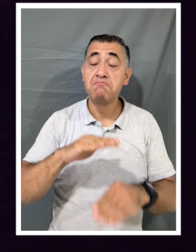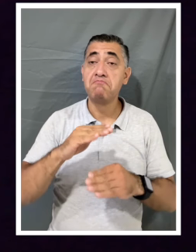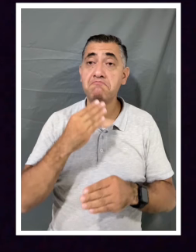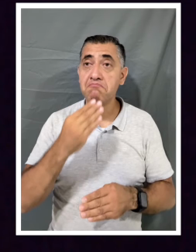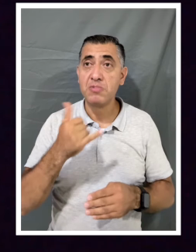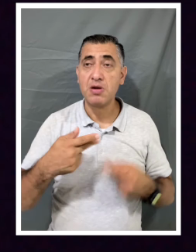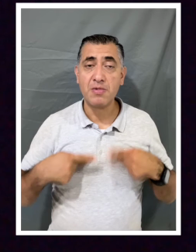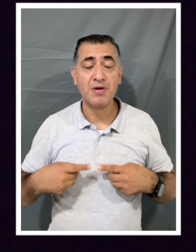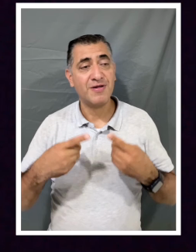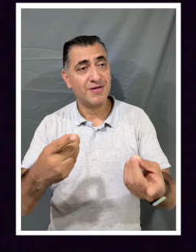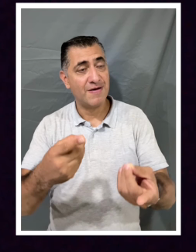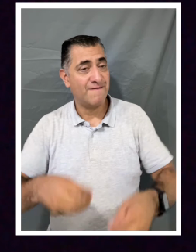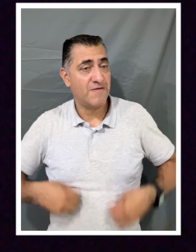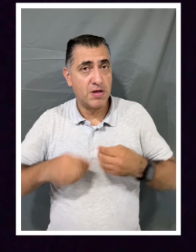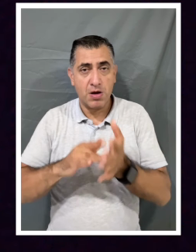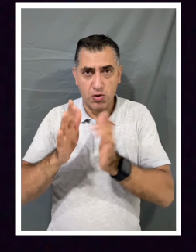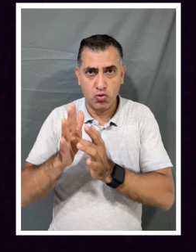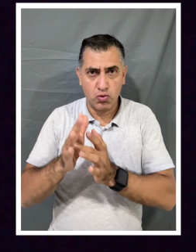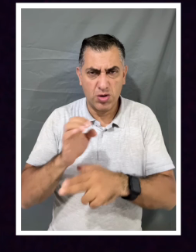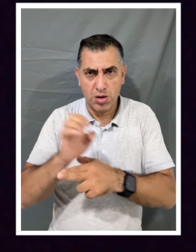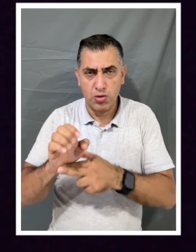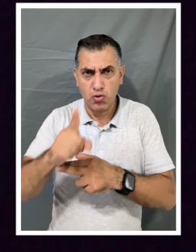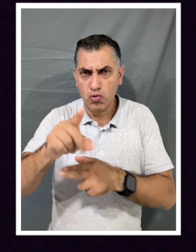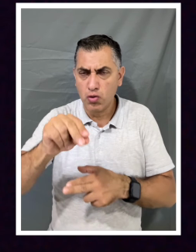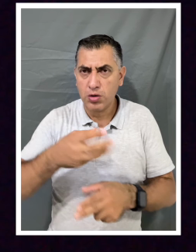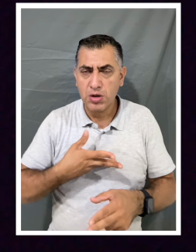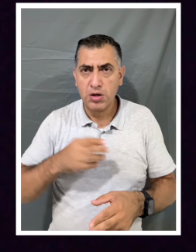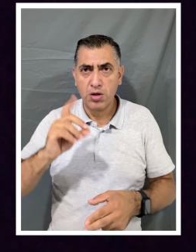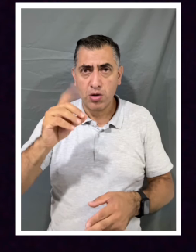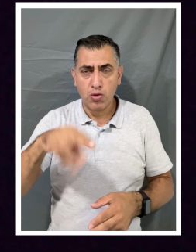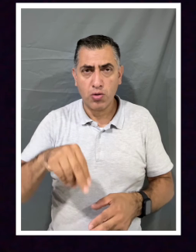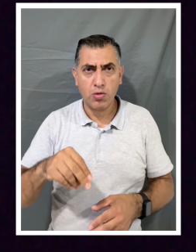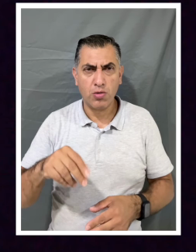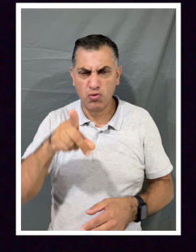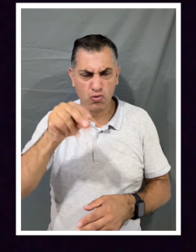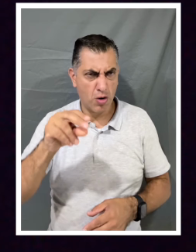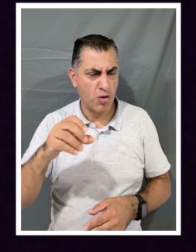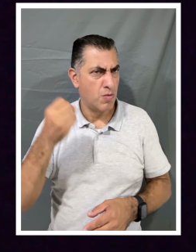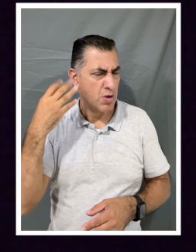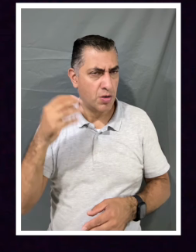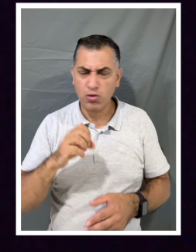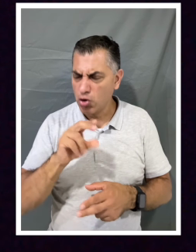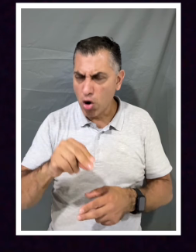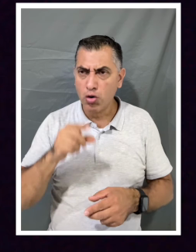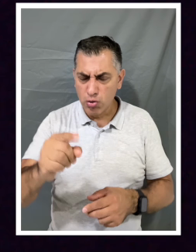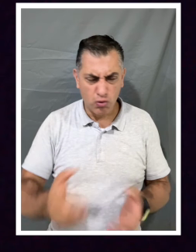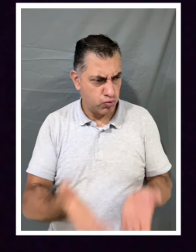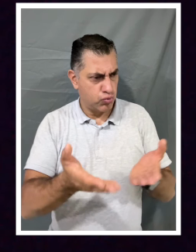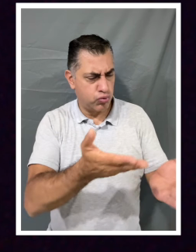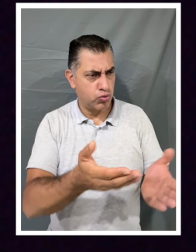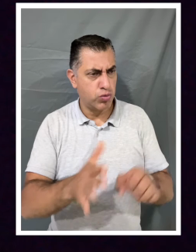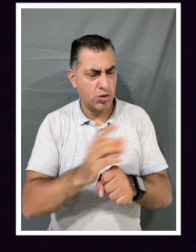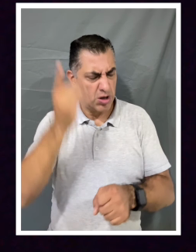personas entregan su vida a Jesús Eso quiere decir que si tú no tienes el don no debes predicar Claro que no tenemos que esforzarnos si es un